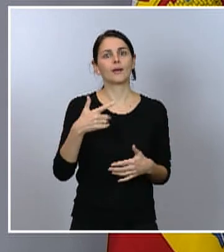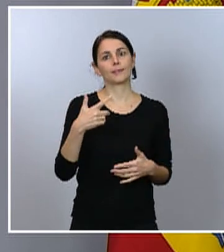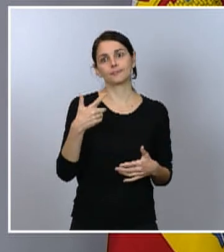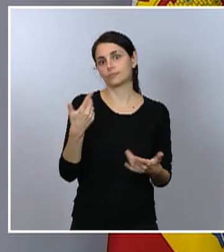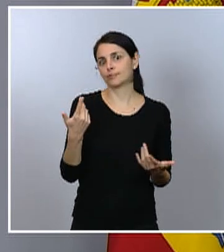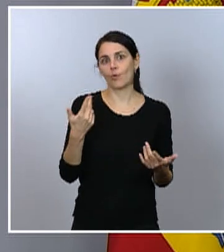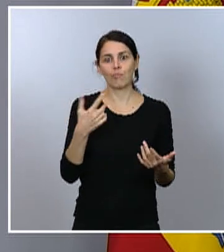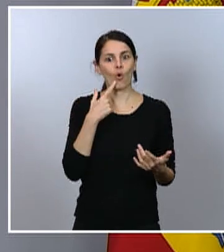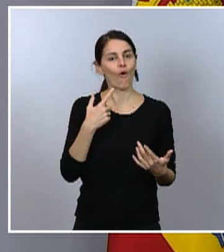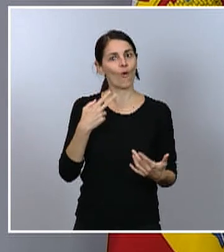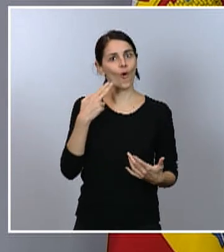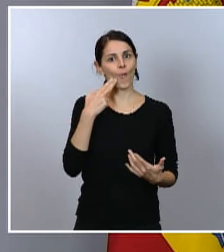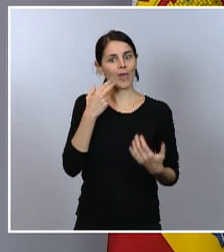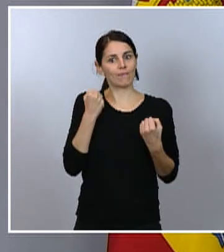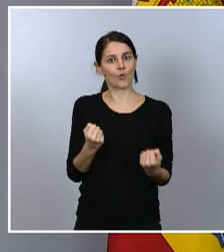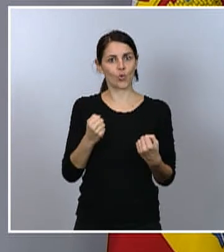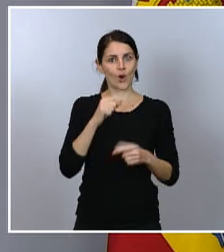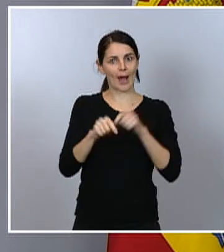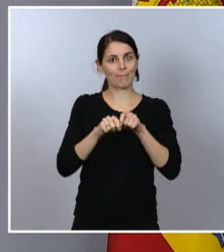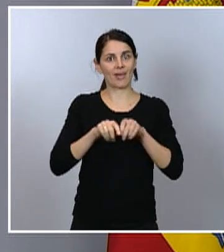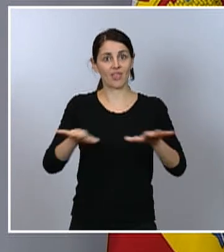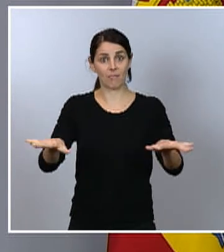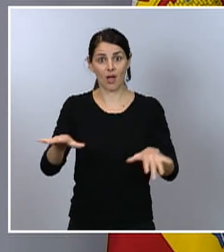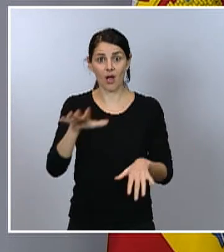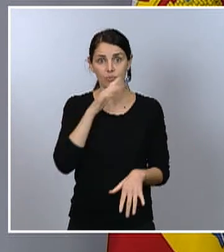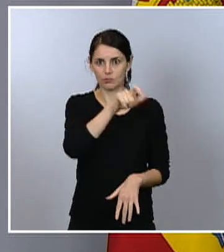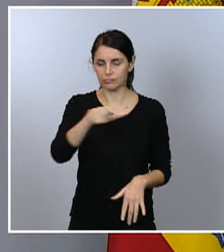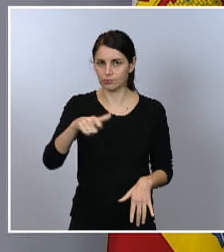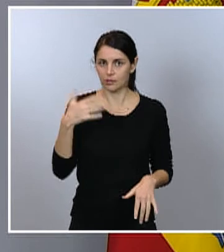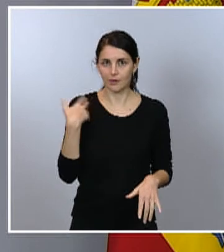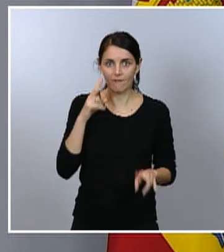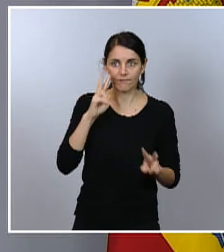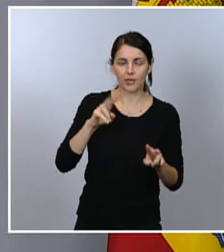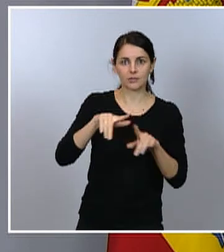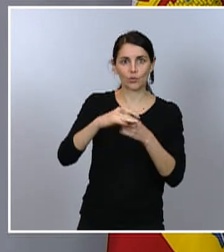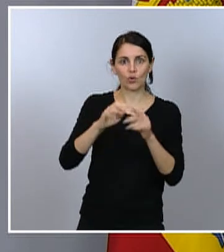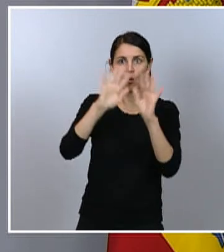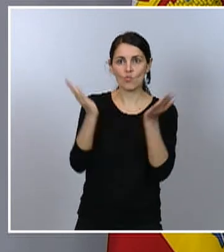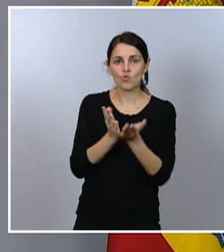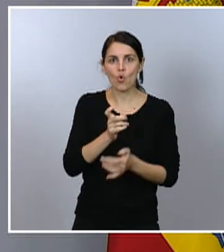esta pandemia que estamos sufriendo en el conjunto del mundo. Y finalmente, pues también hay